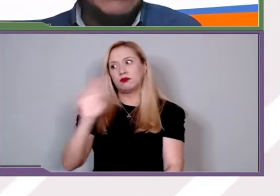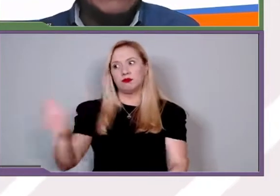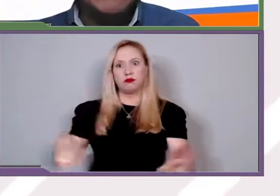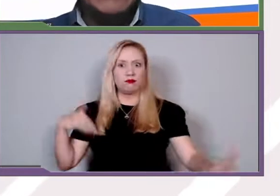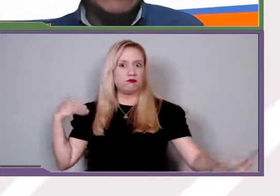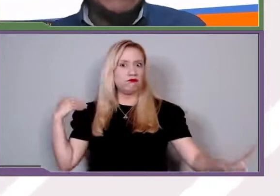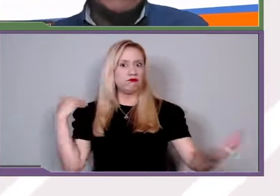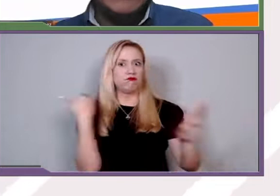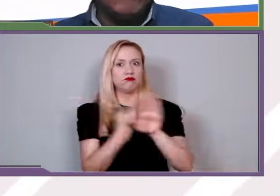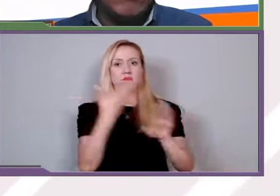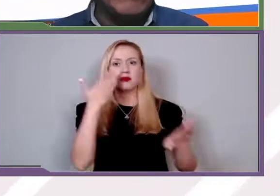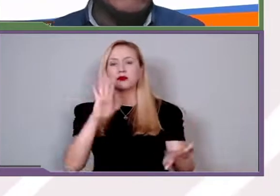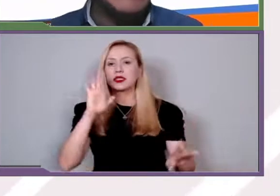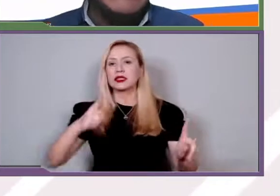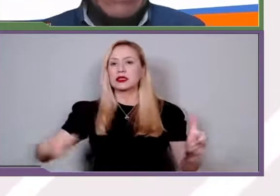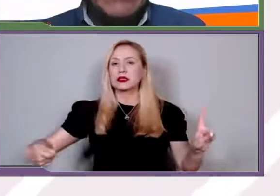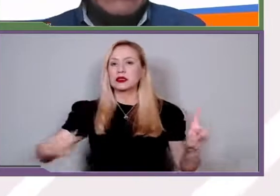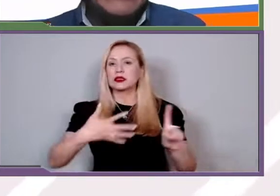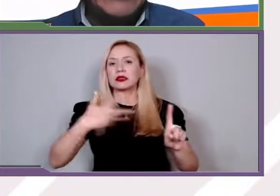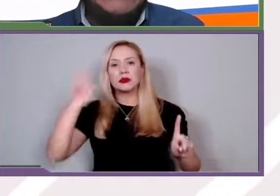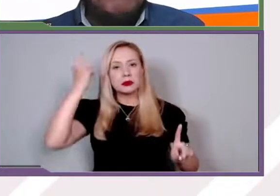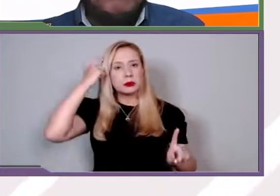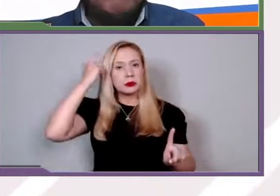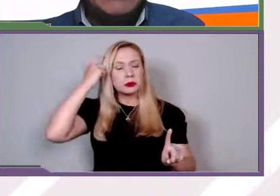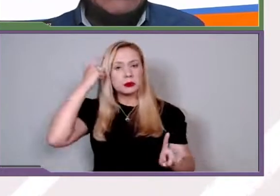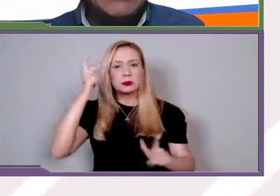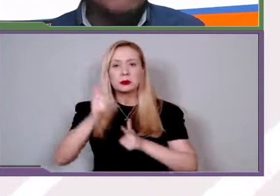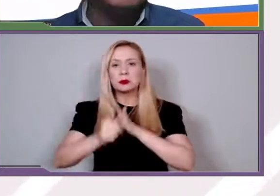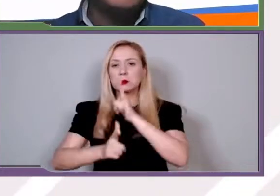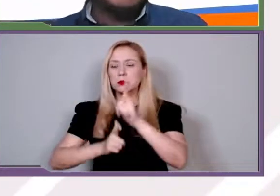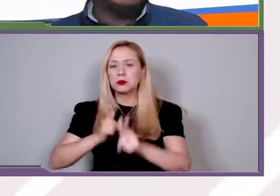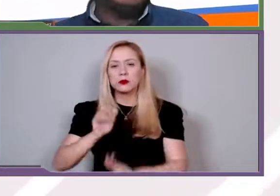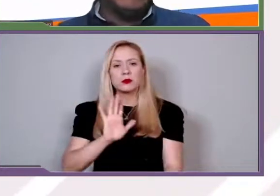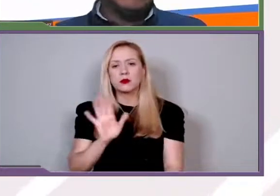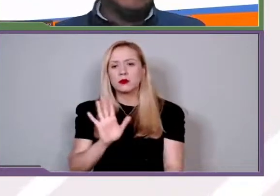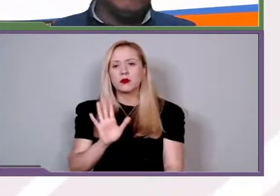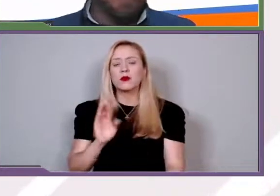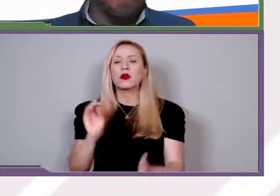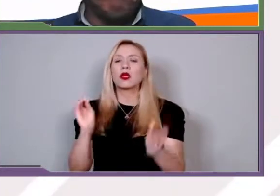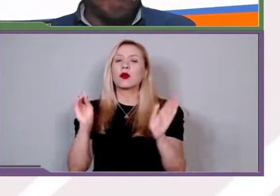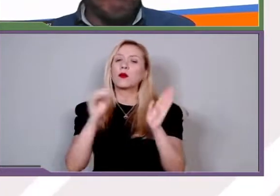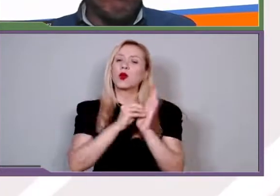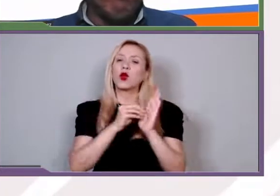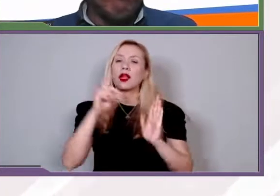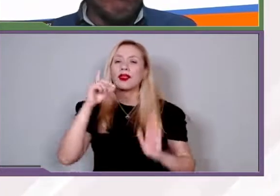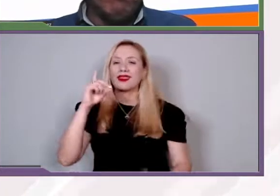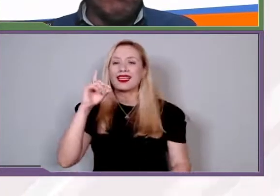de 60 o de 65 años. En el CIE-10 simplemente está como una clasificación.